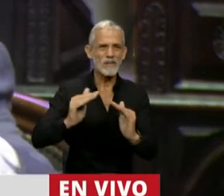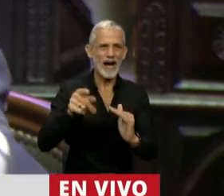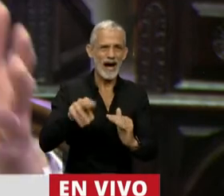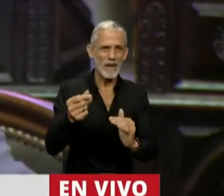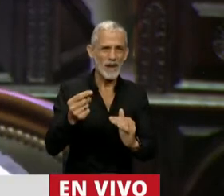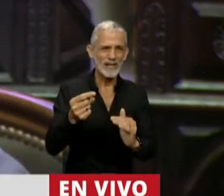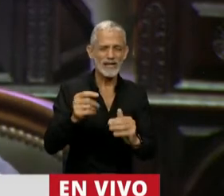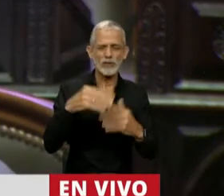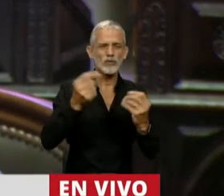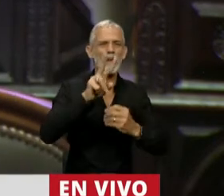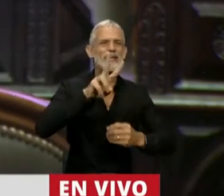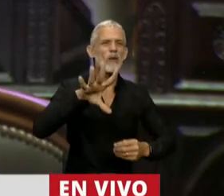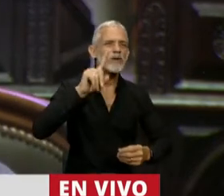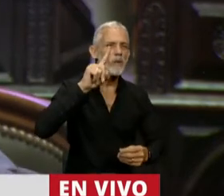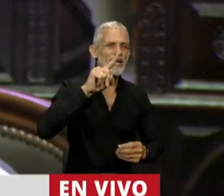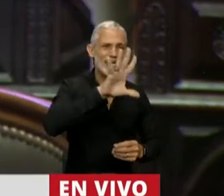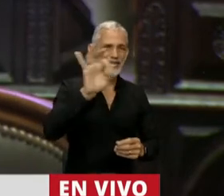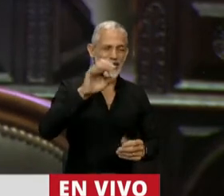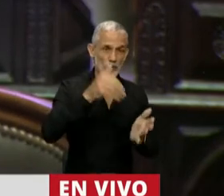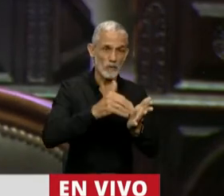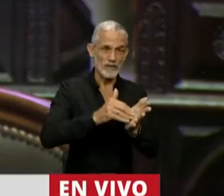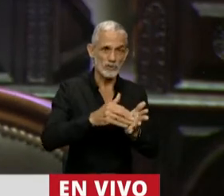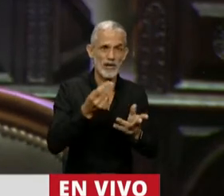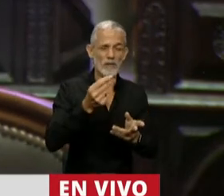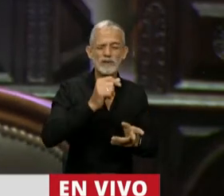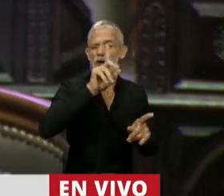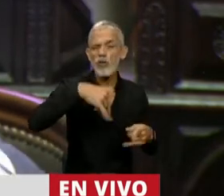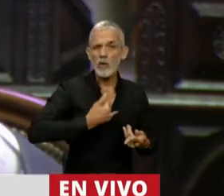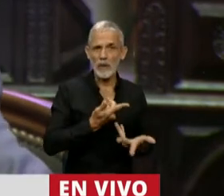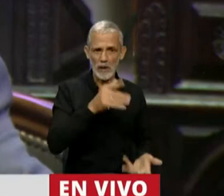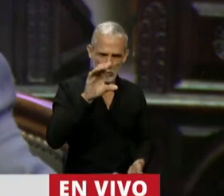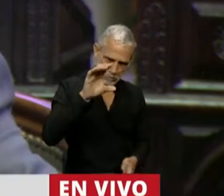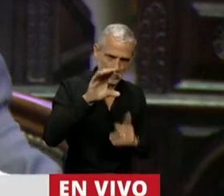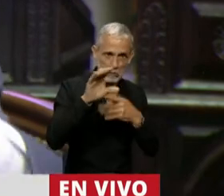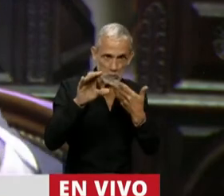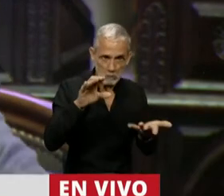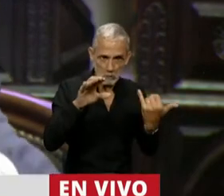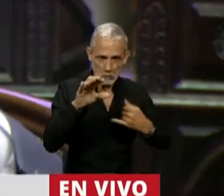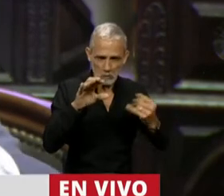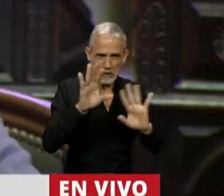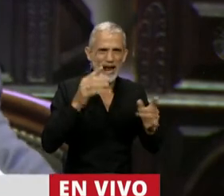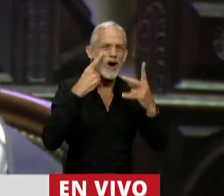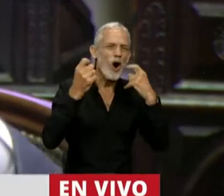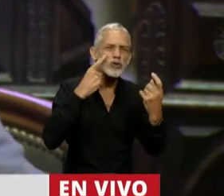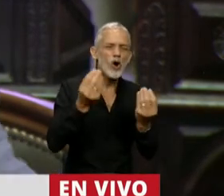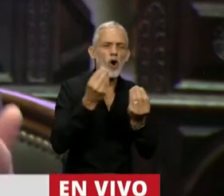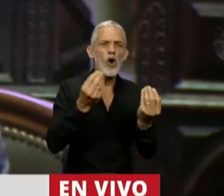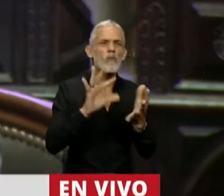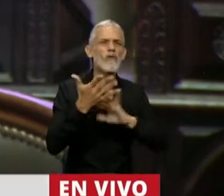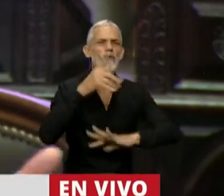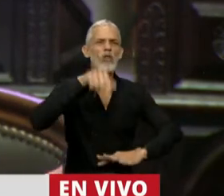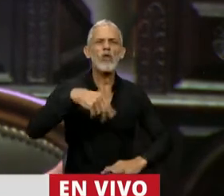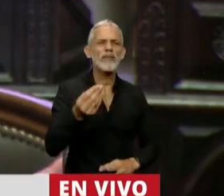esa cifra de 24.500 millones de pesos que nadie sabe de dónde sale, porque no ha habido ni auditorías, ni acuerdo,